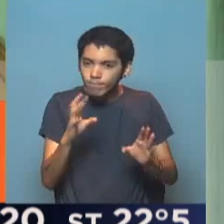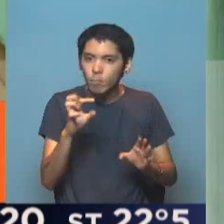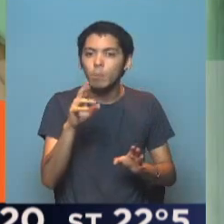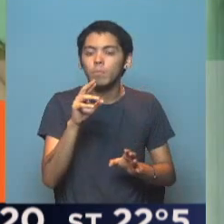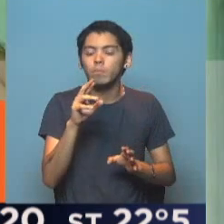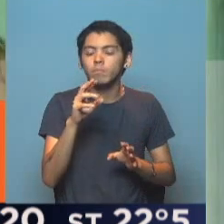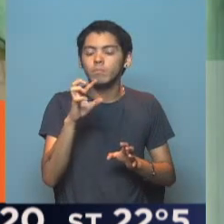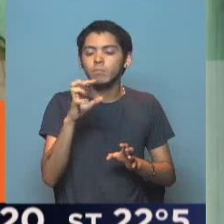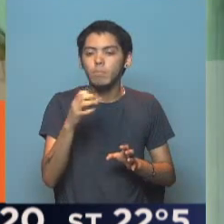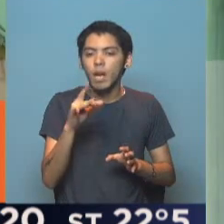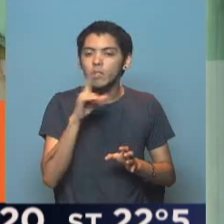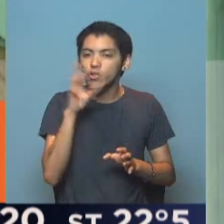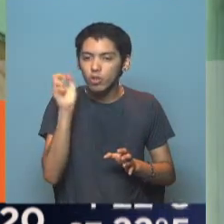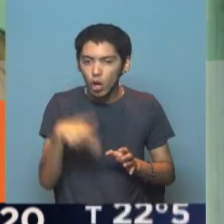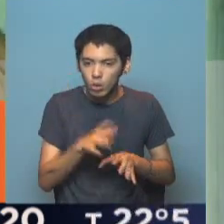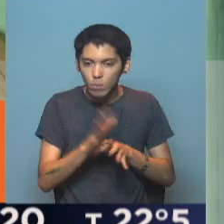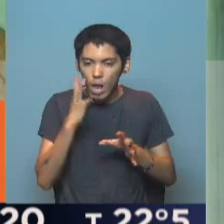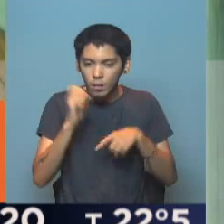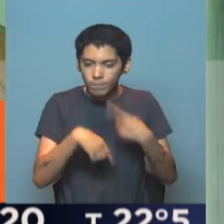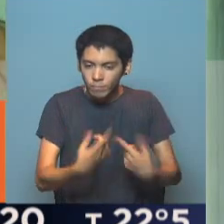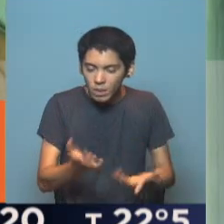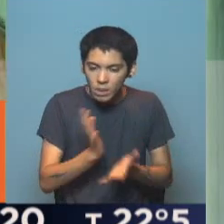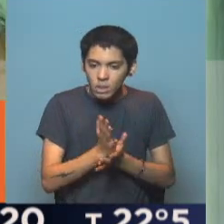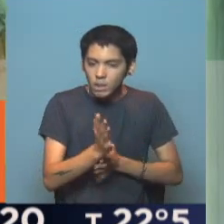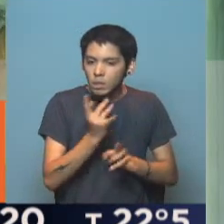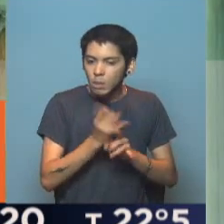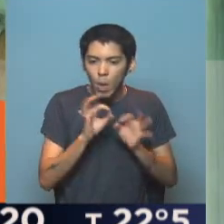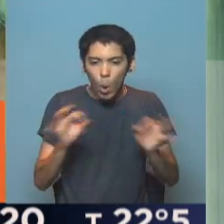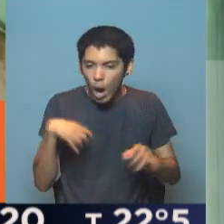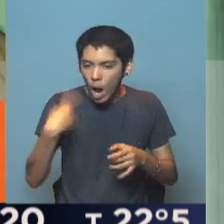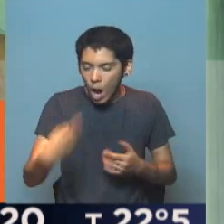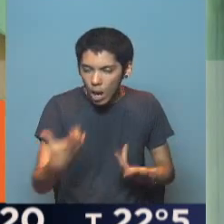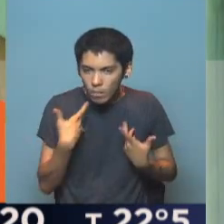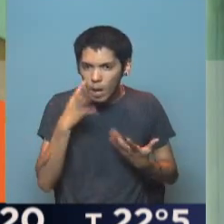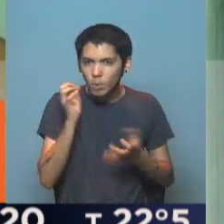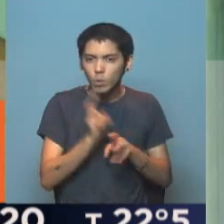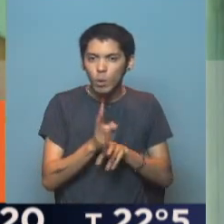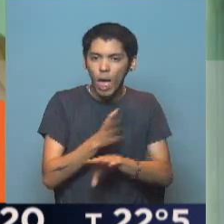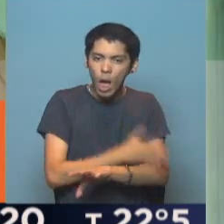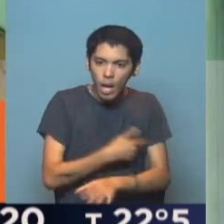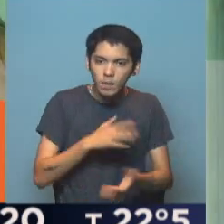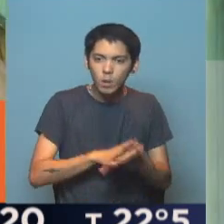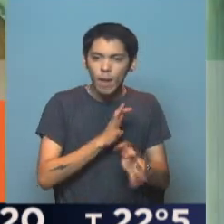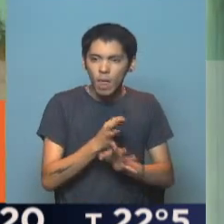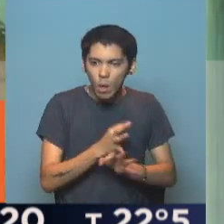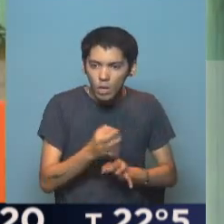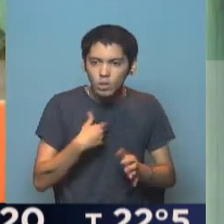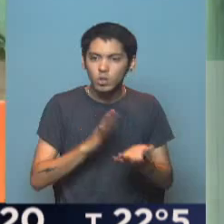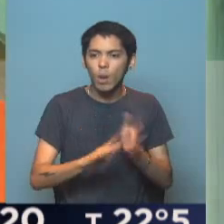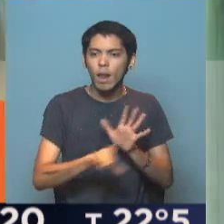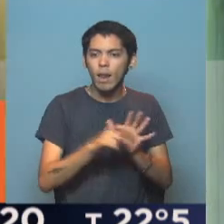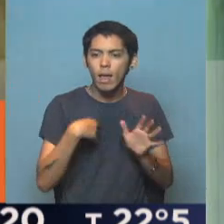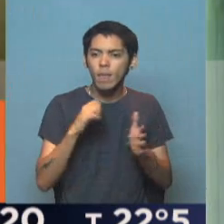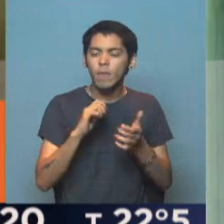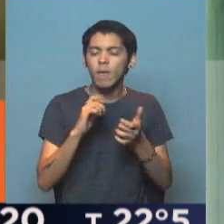tiene que asignar un presupuesto acorde para poder combatir. Y esto tiene que ver con prevención, esto tiene que ver con la educación, con la ley de educación